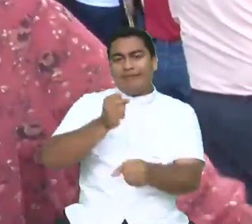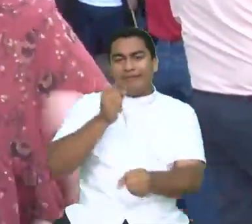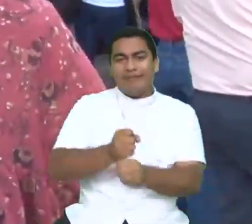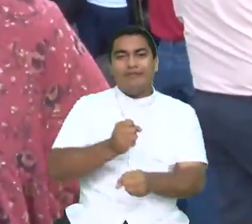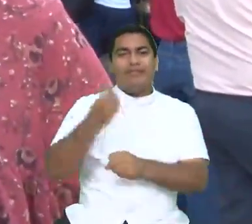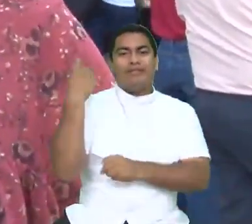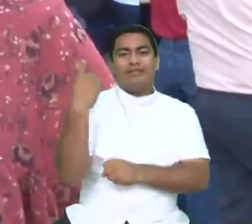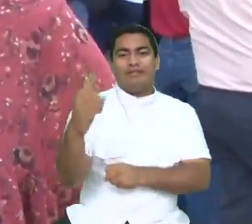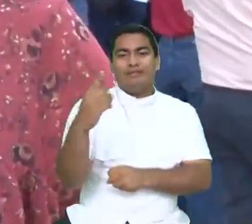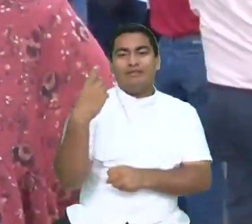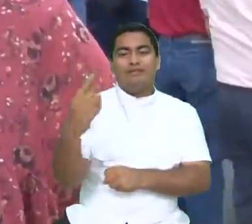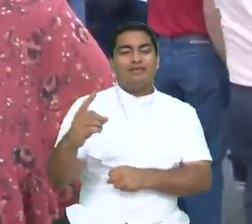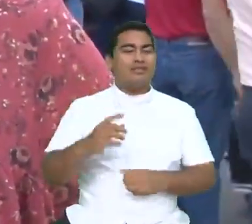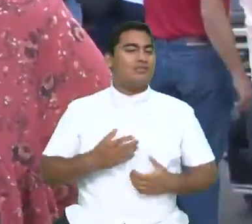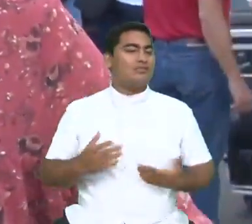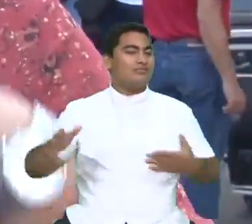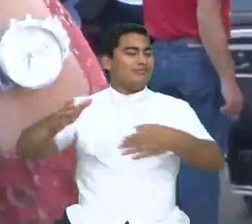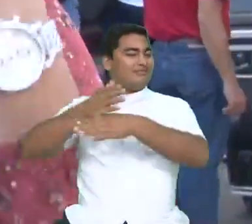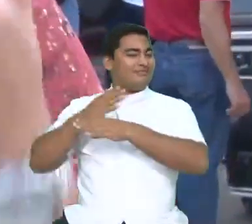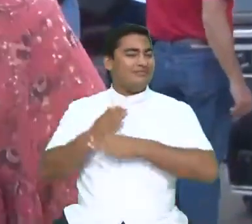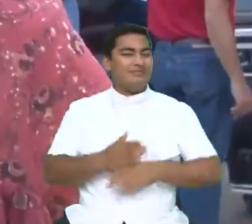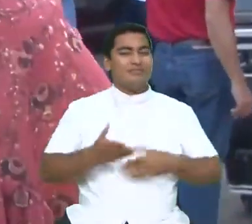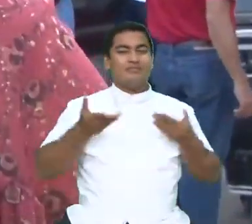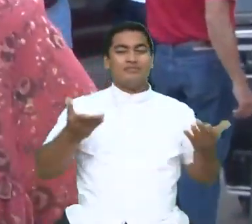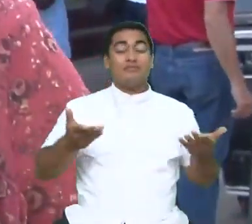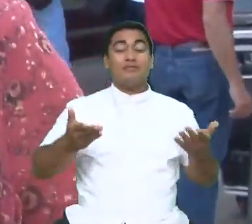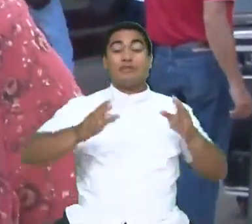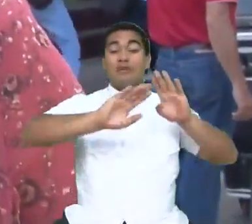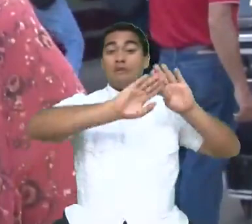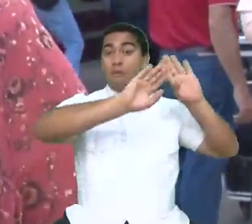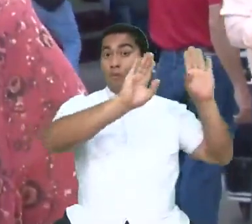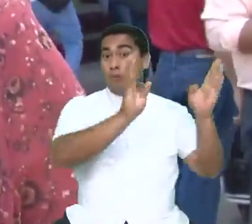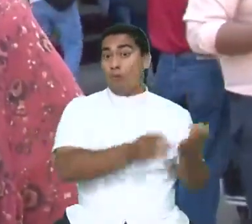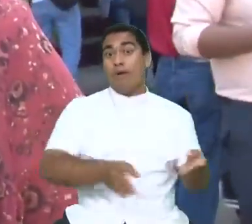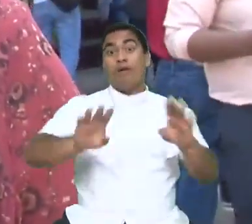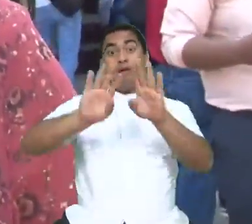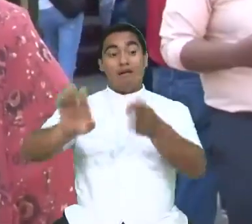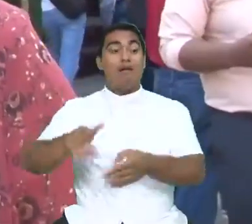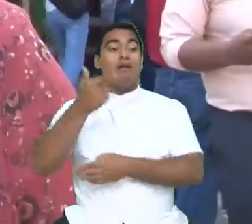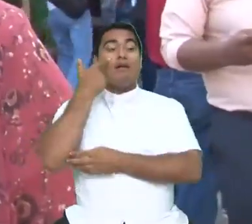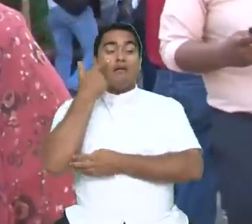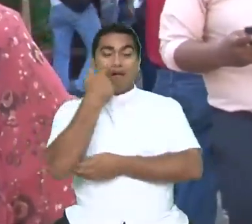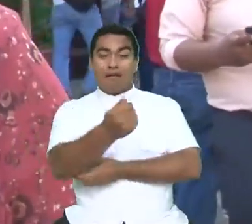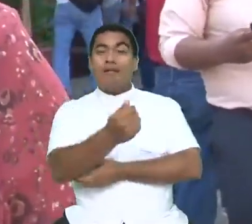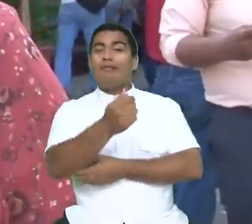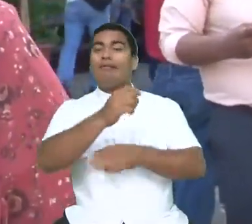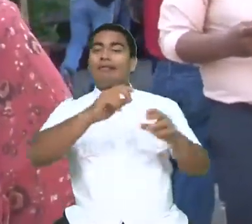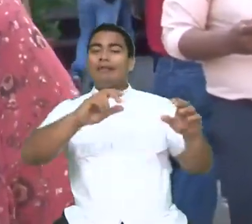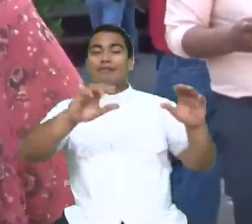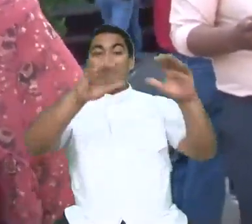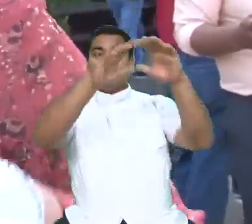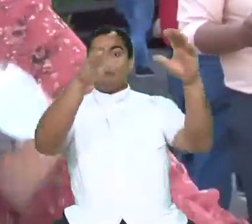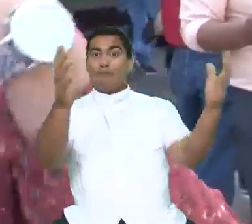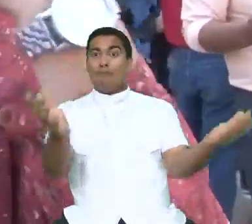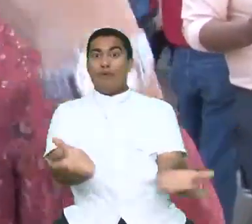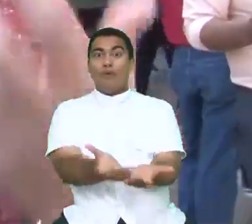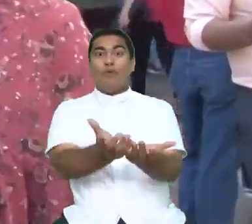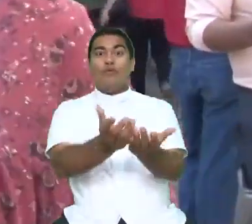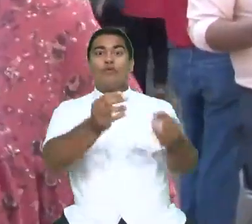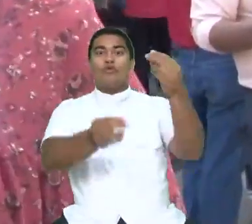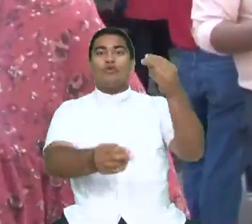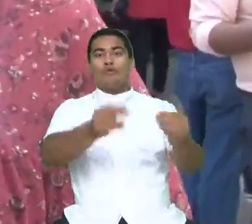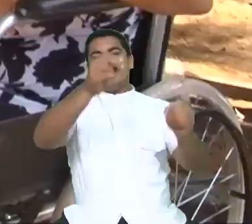los derechos a nivel general. Por lo tanto, somos reconocidos, tenemos un 5º lugar a nivel mundial, pero nos